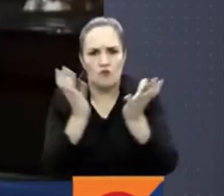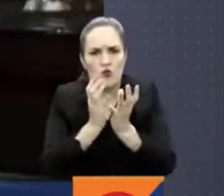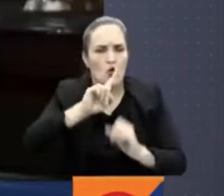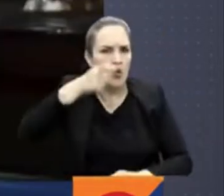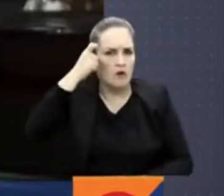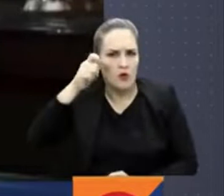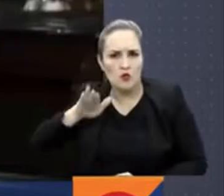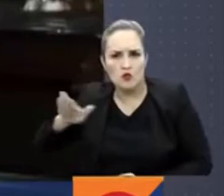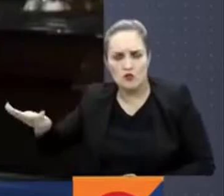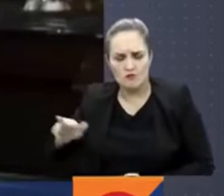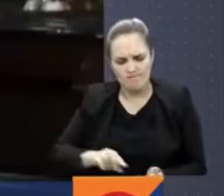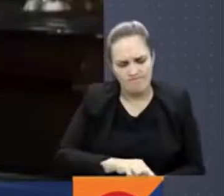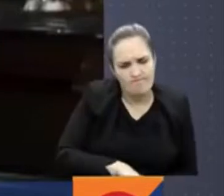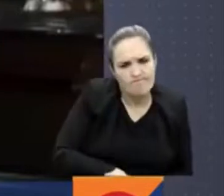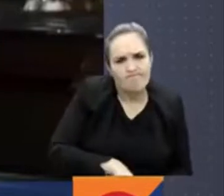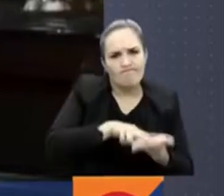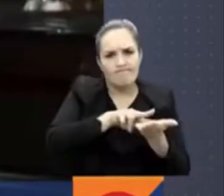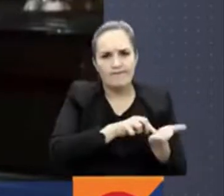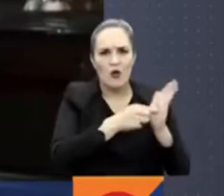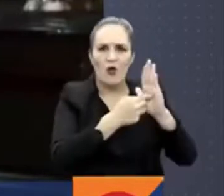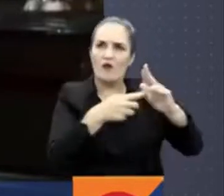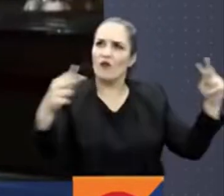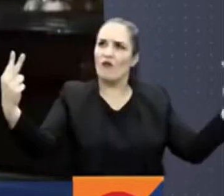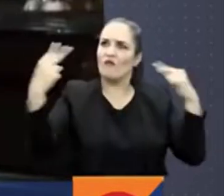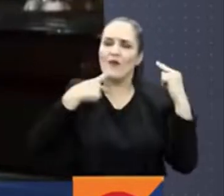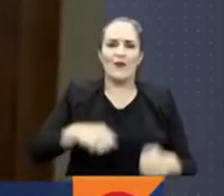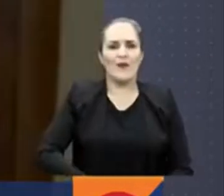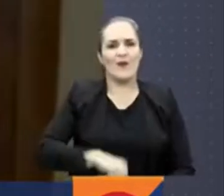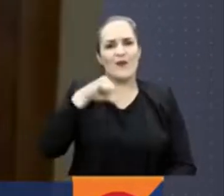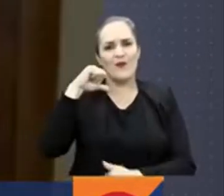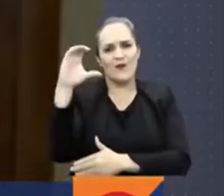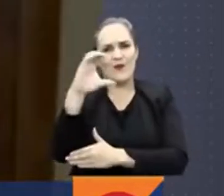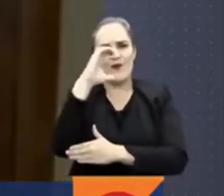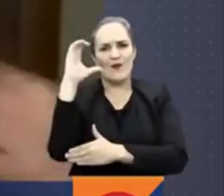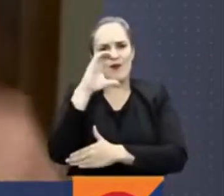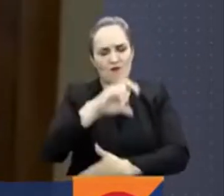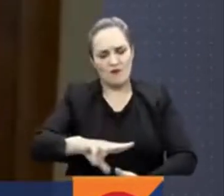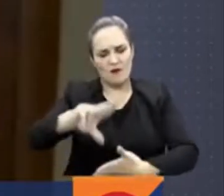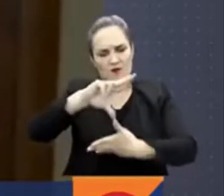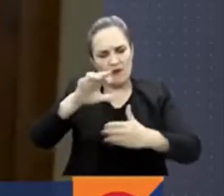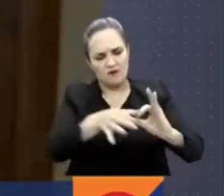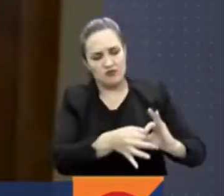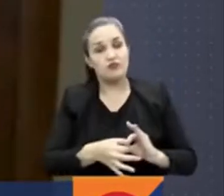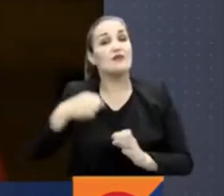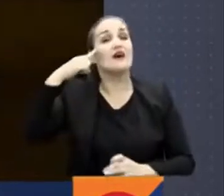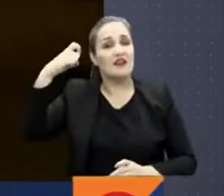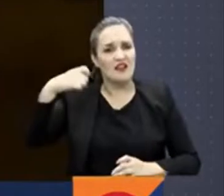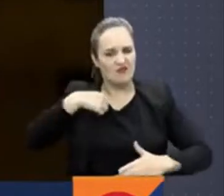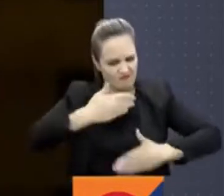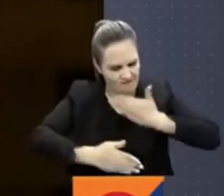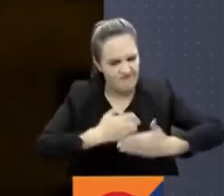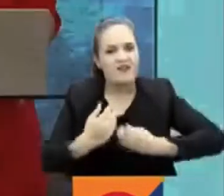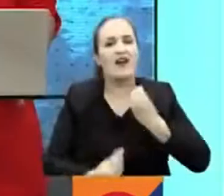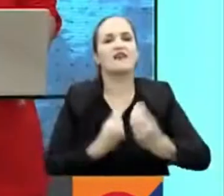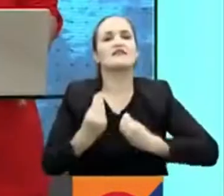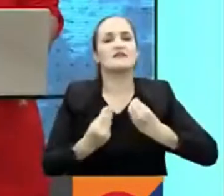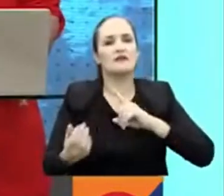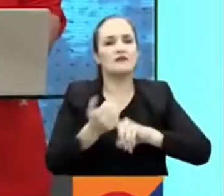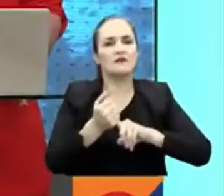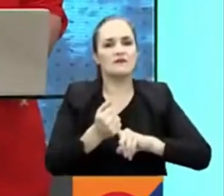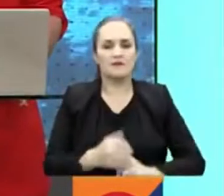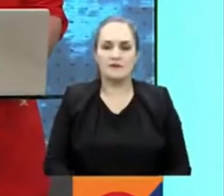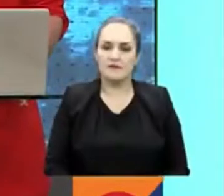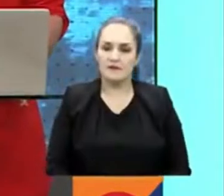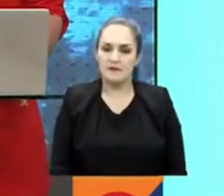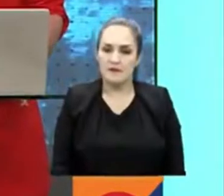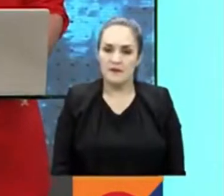en dignidad que nos corresponde en el mundo y la integración latinoamericana, parte del reto, lo cumpliremos. Cierro comillas.